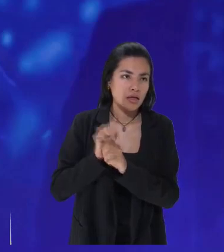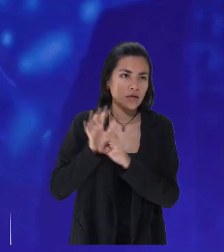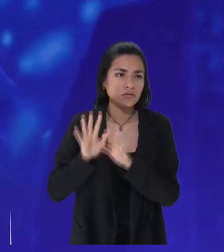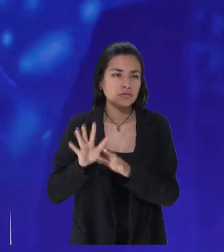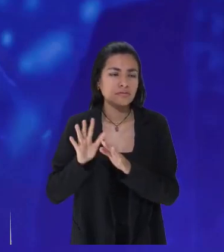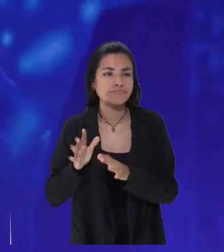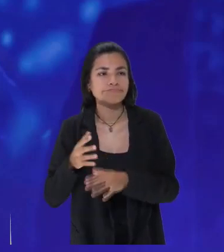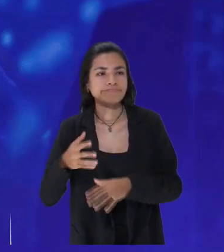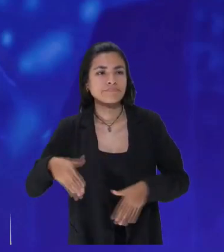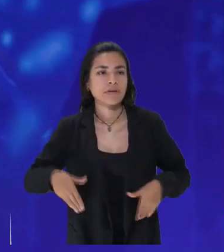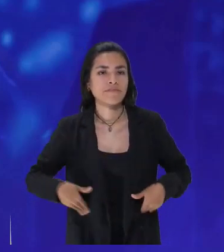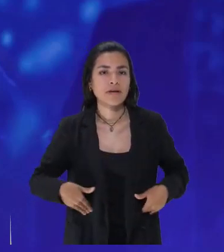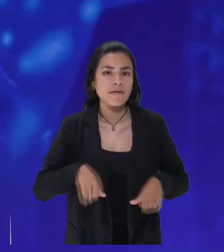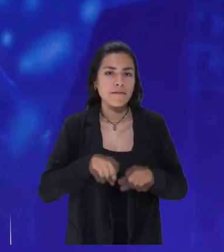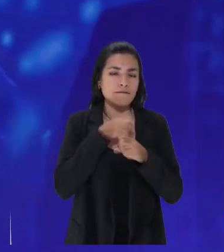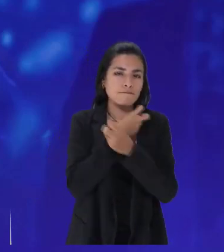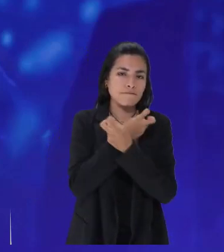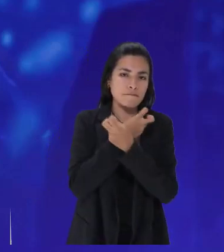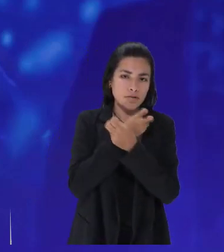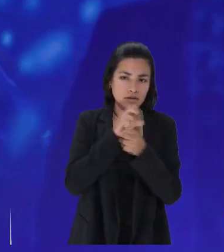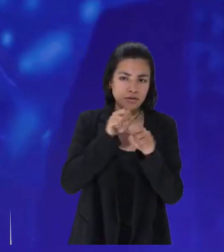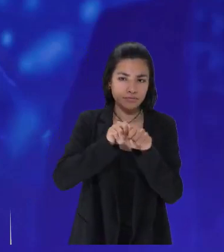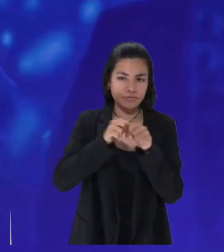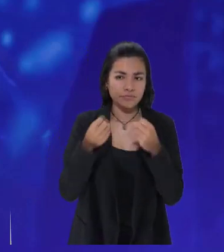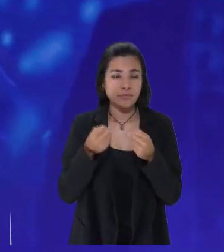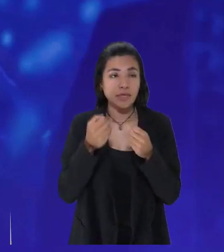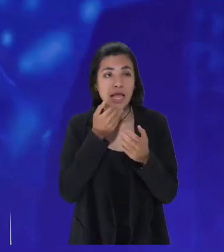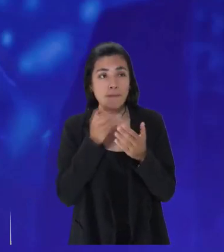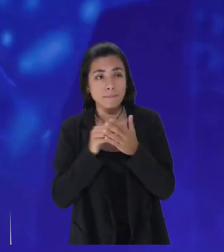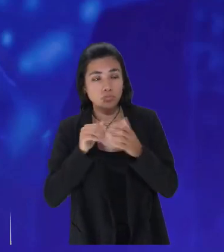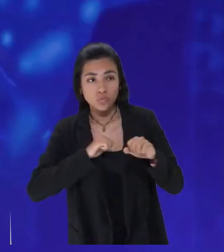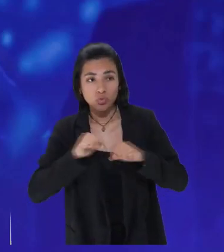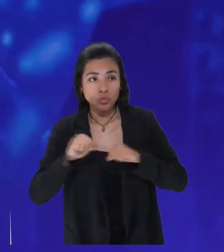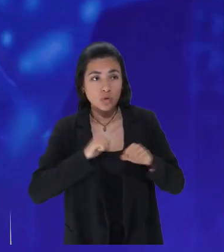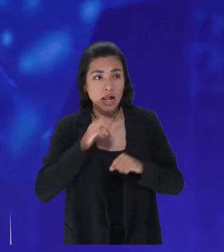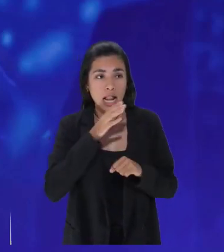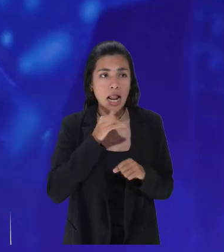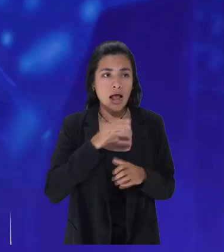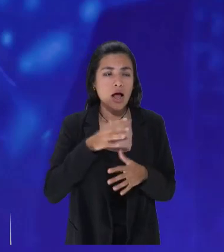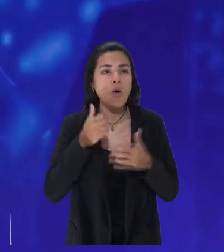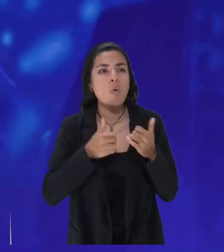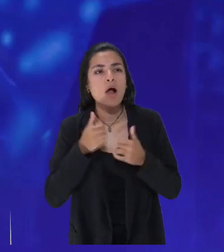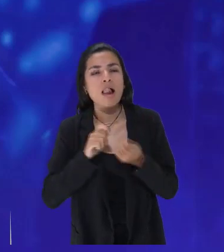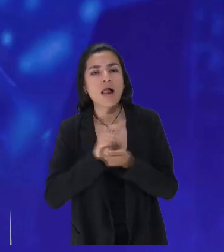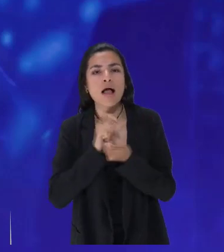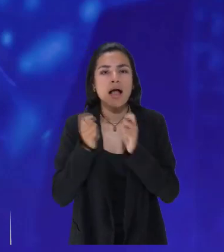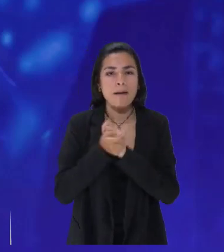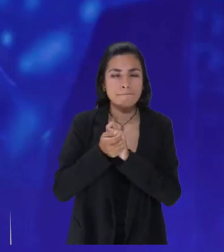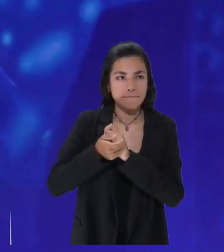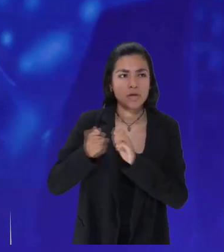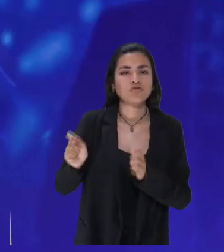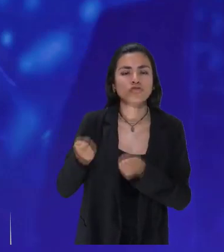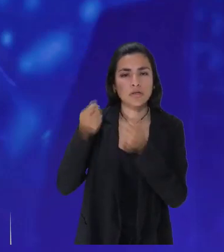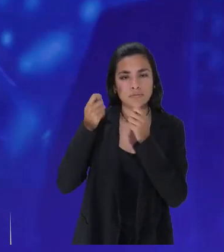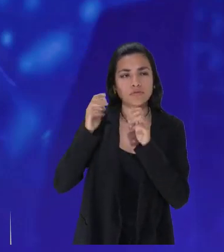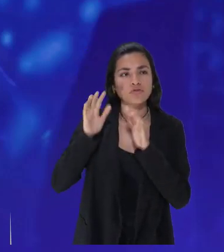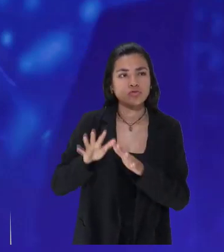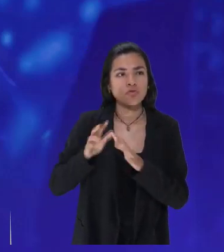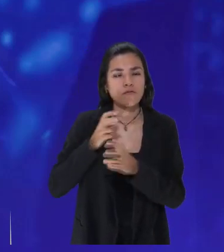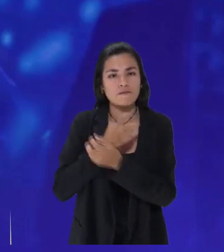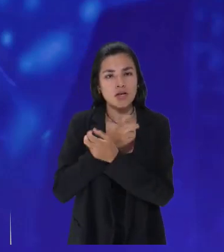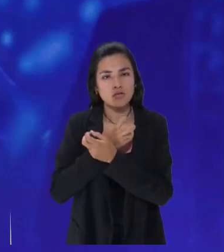cadera. Entonces, para que la señora no pierda su movilidad, pues la mejor indicación es hacer un reemplazo total de esa cadera que está fracturada,